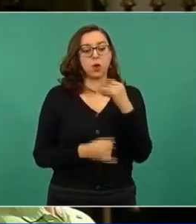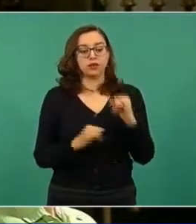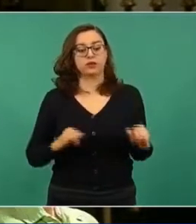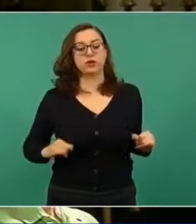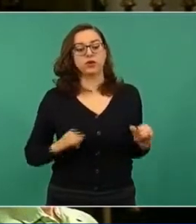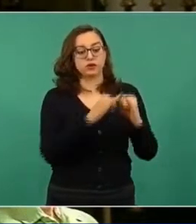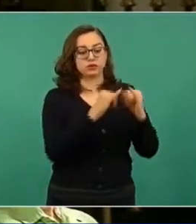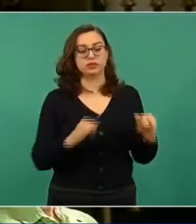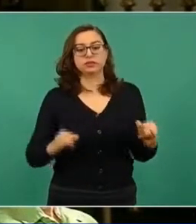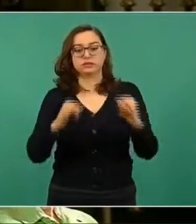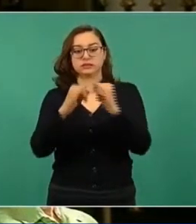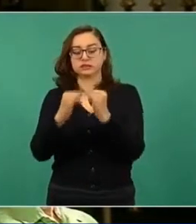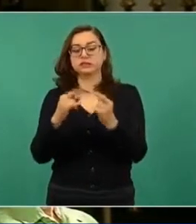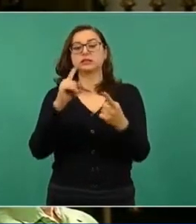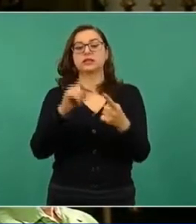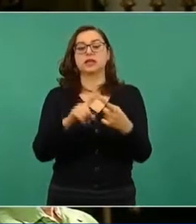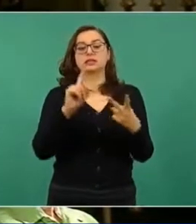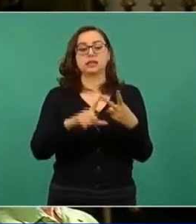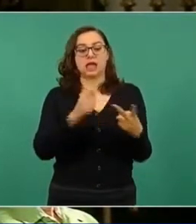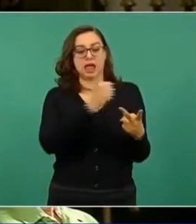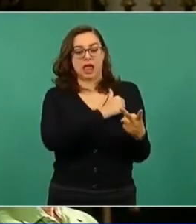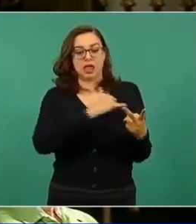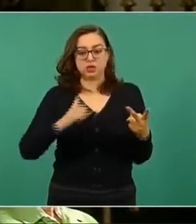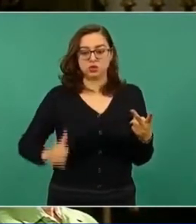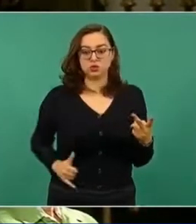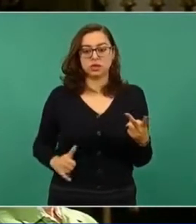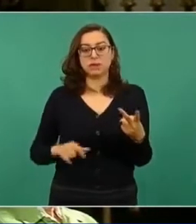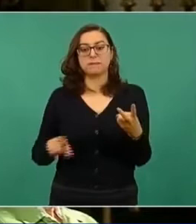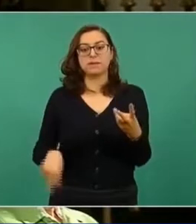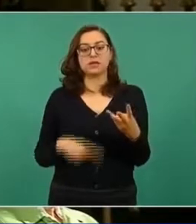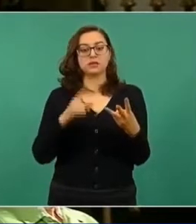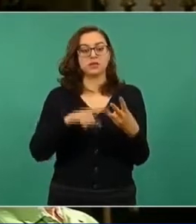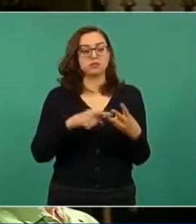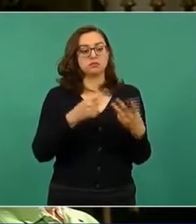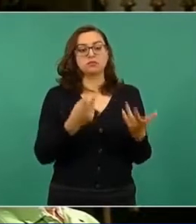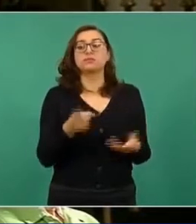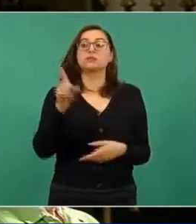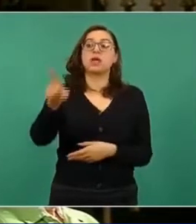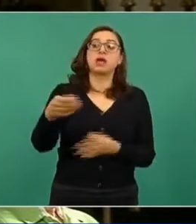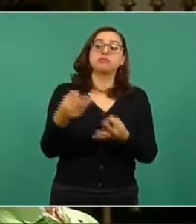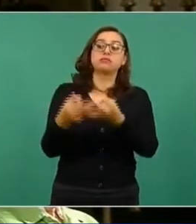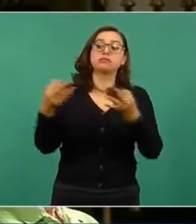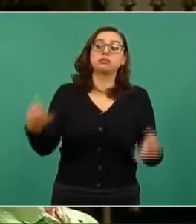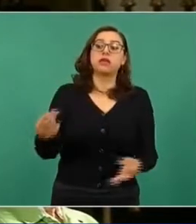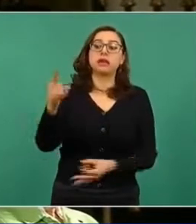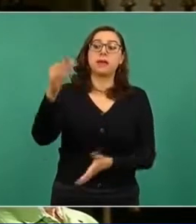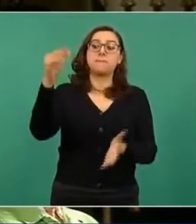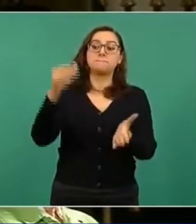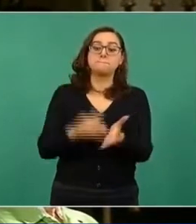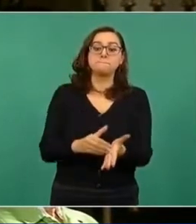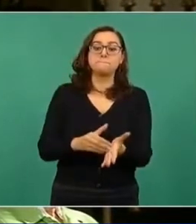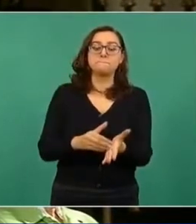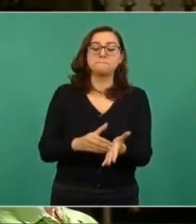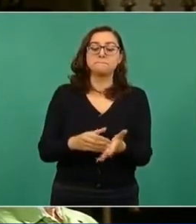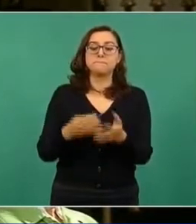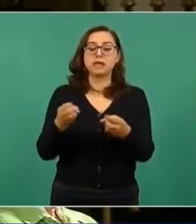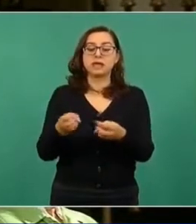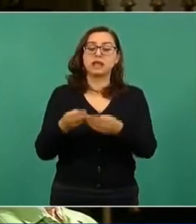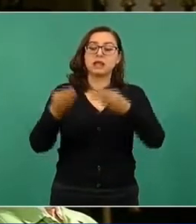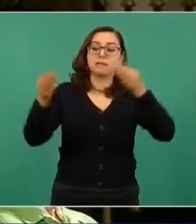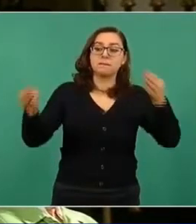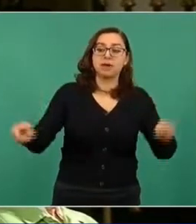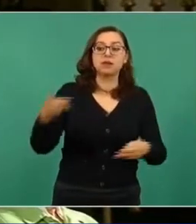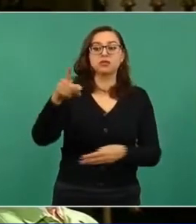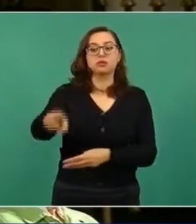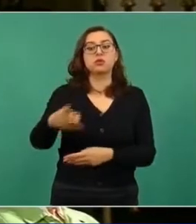el pleno del ayuntamiento, para quitar un terreno de 1,000 metros cuadrados a un jardín de niños público